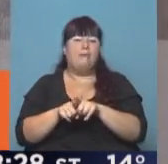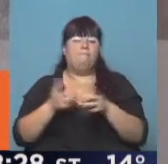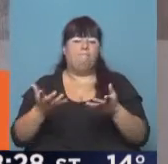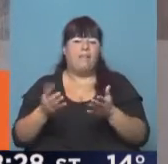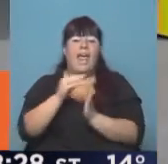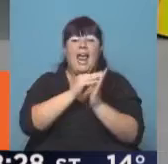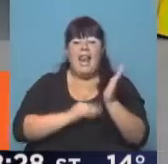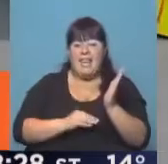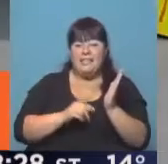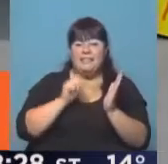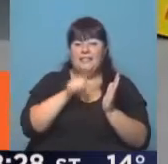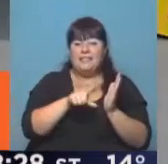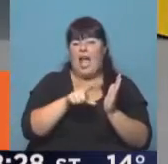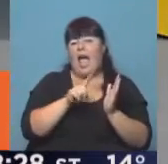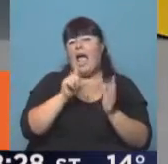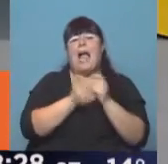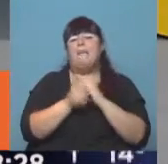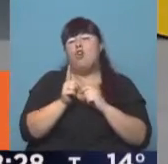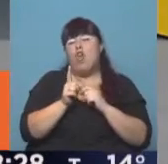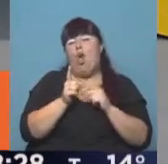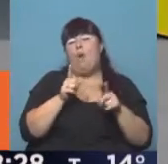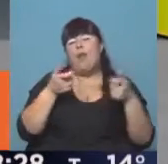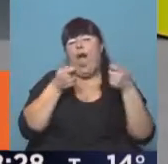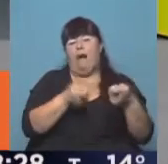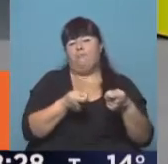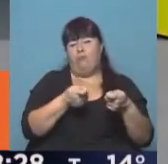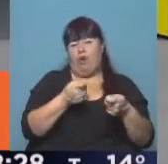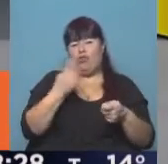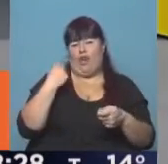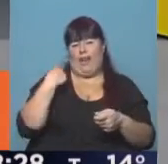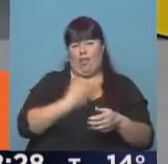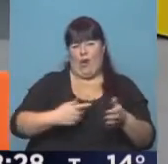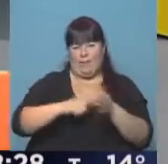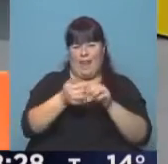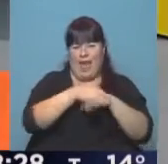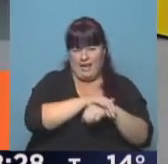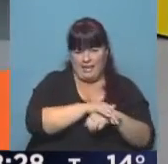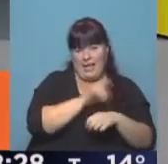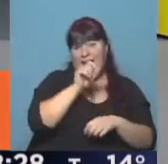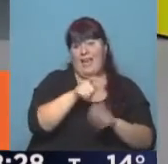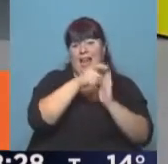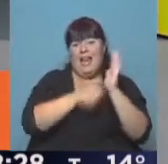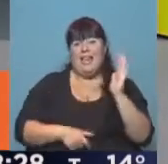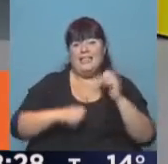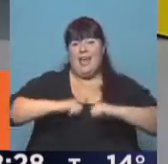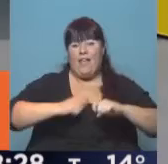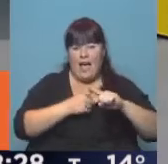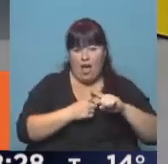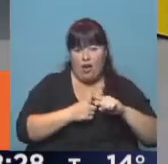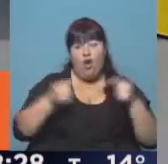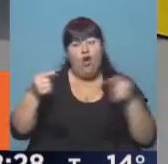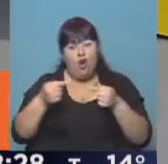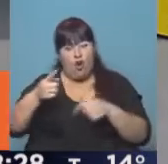lista de no nos de cambiemos pero sí que acompaña el jefe de gobierno rodríguez larreta que es la lista de elisa carrió